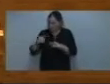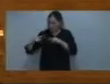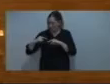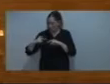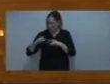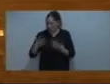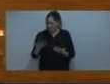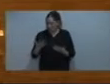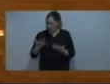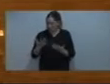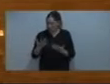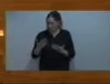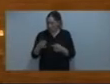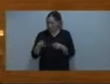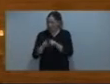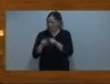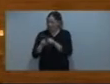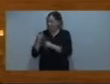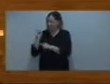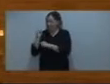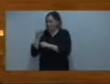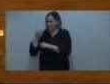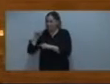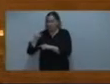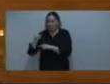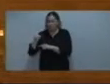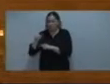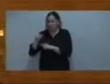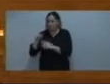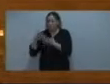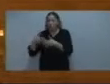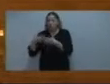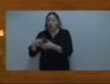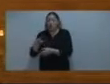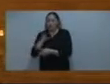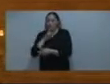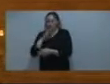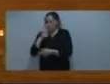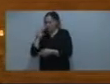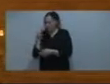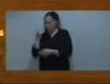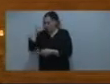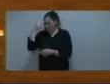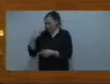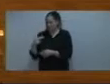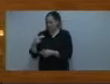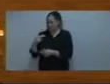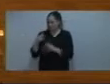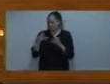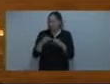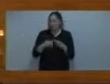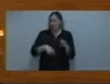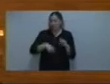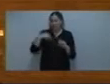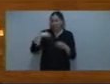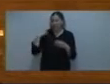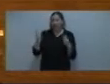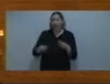La arquitectura institucional funciona desde el respeto. Desde la Junta General tenemos que hacer cosas eficaces,